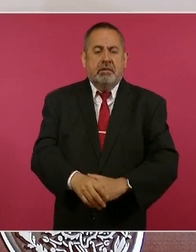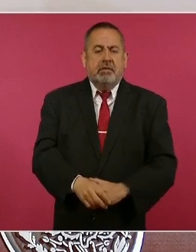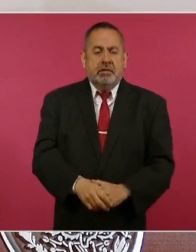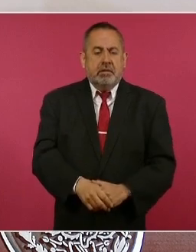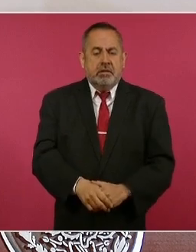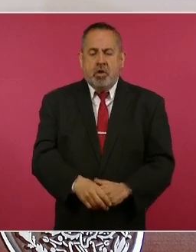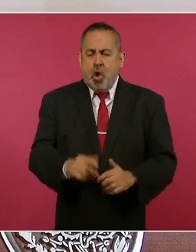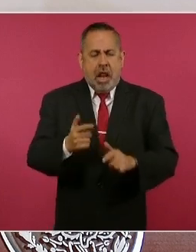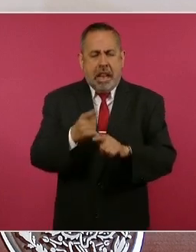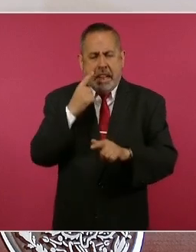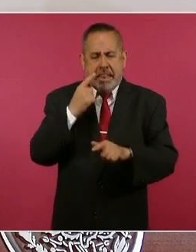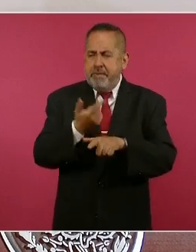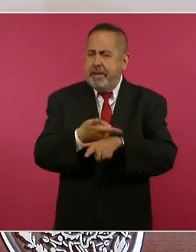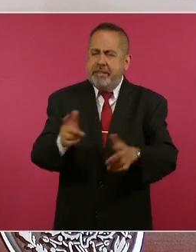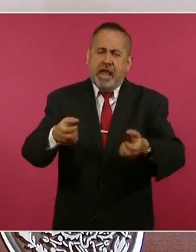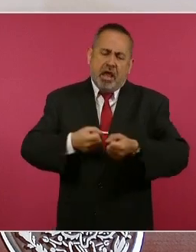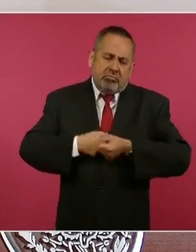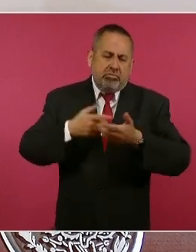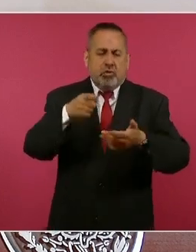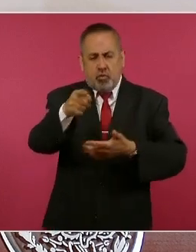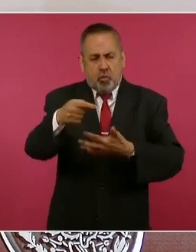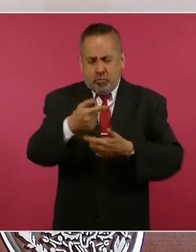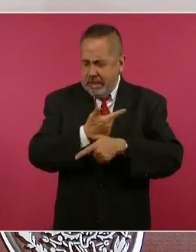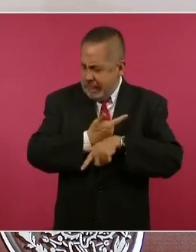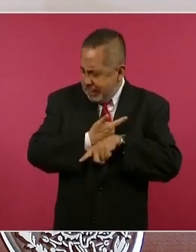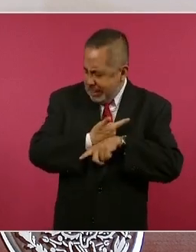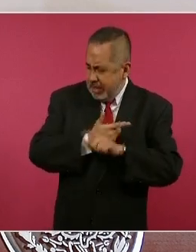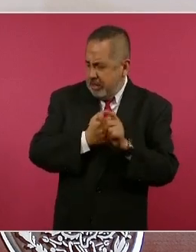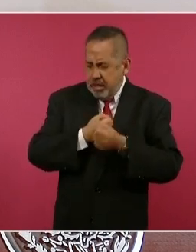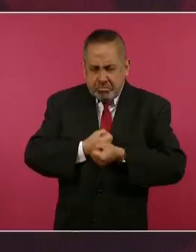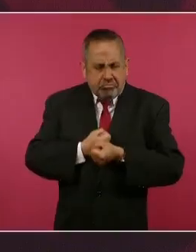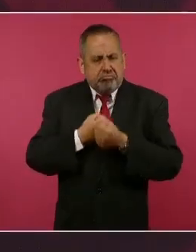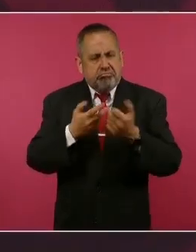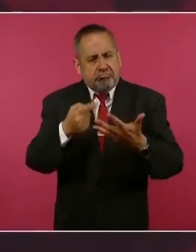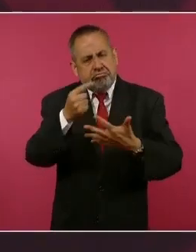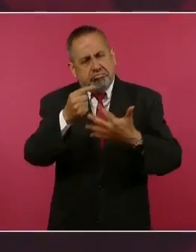con toda libertad, con toda libertad,